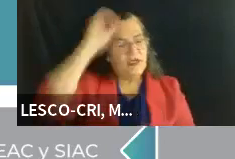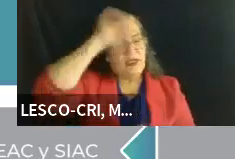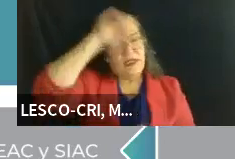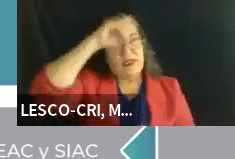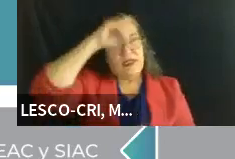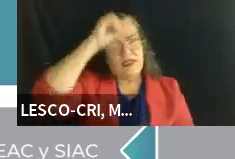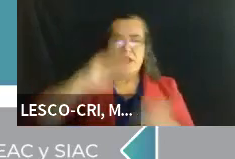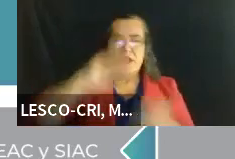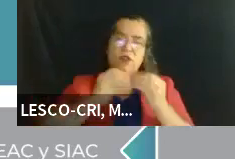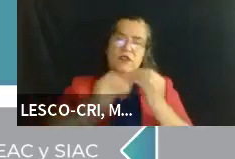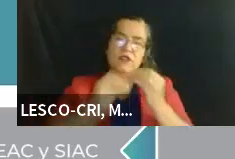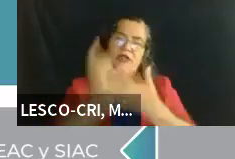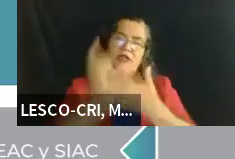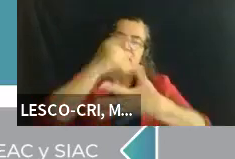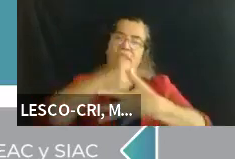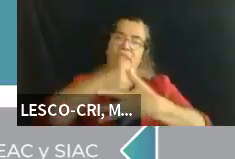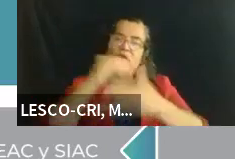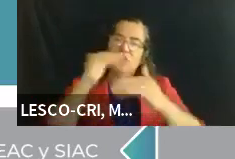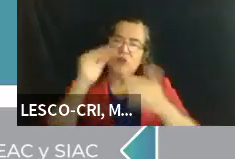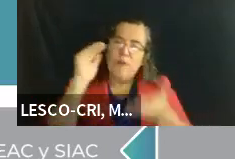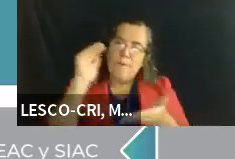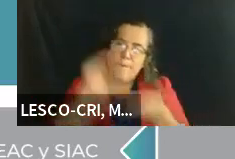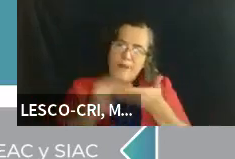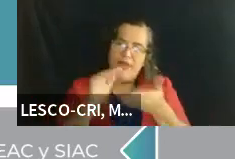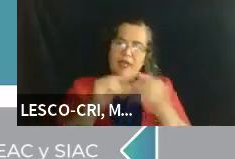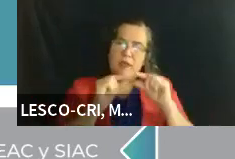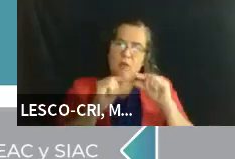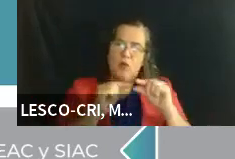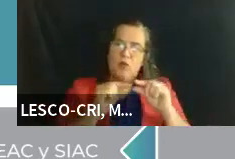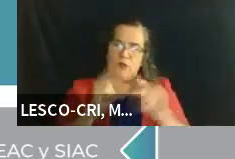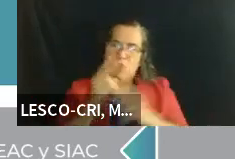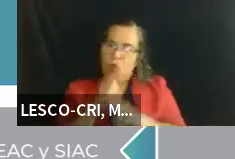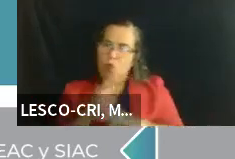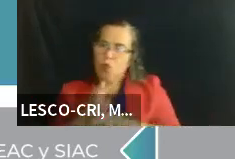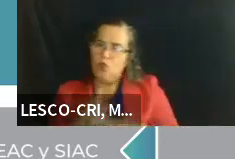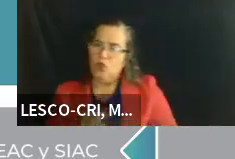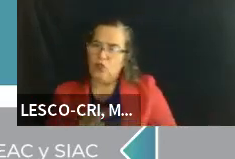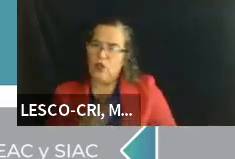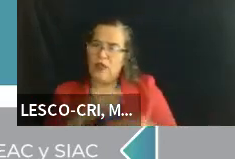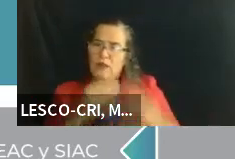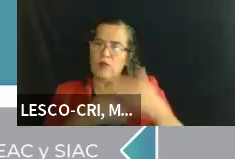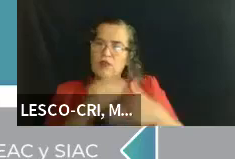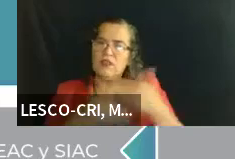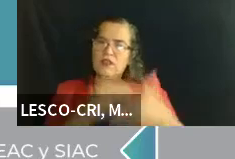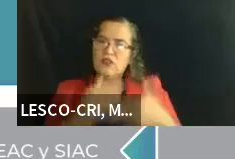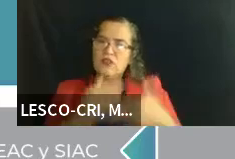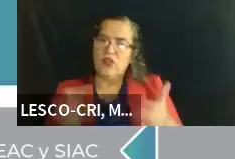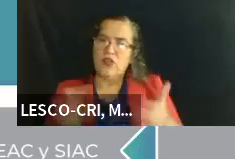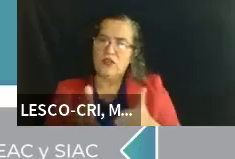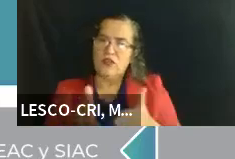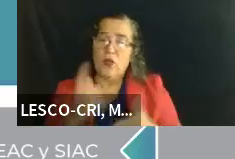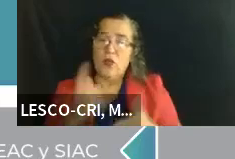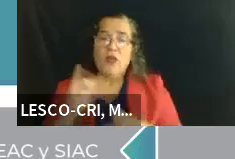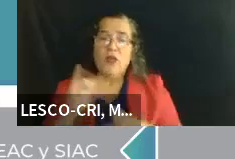indicadores mínimos a monitorear en el proceso de gestión curricular una vez que se implanta, por supuesto, un diseño curricular con